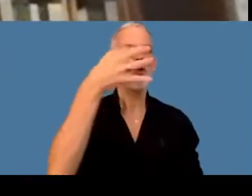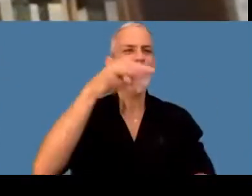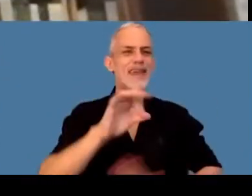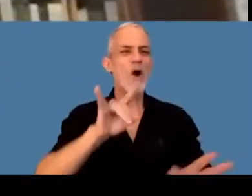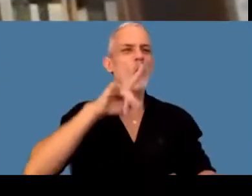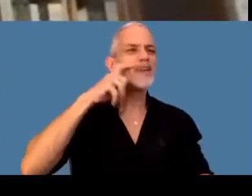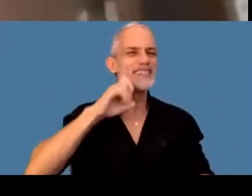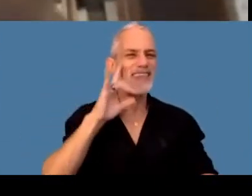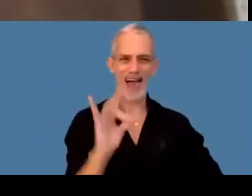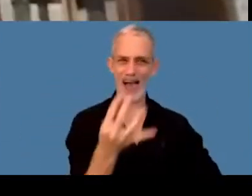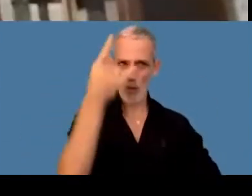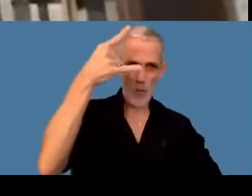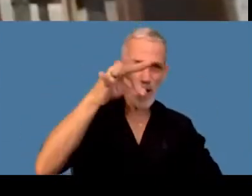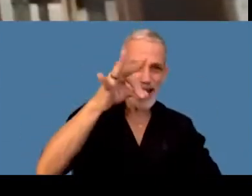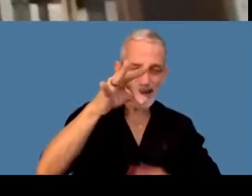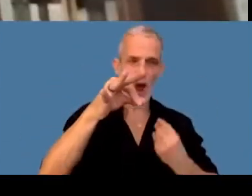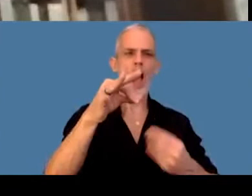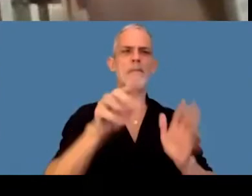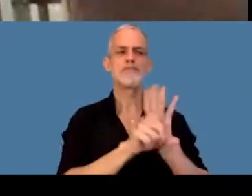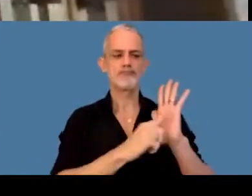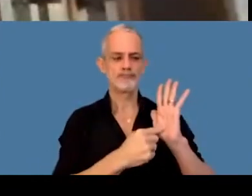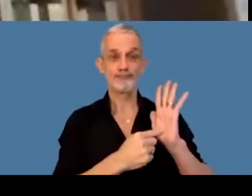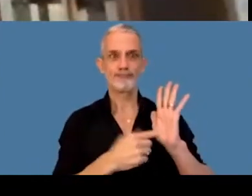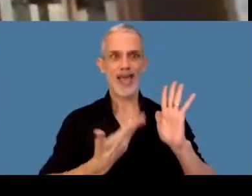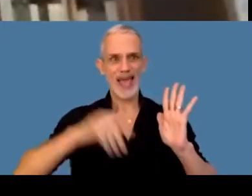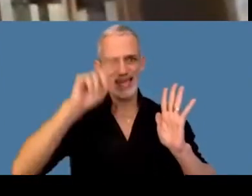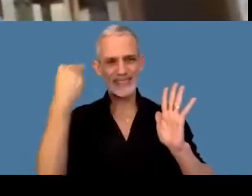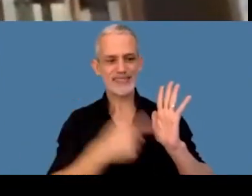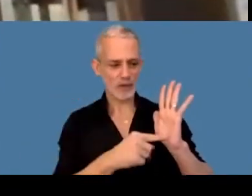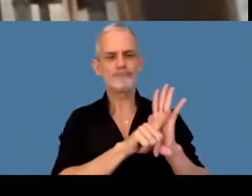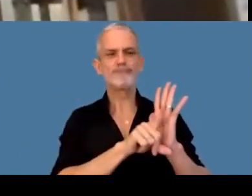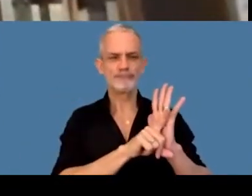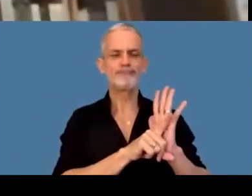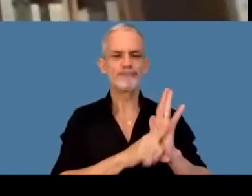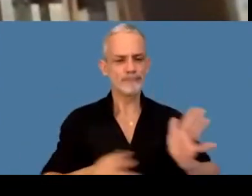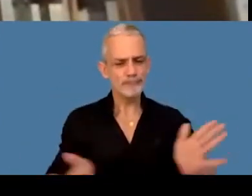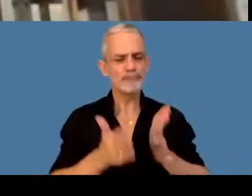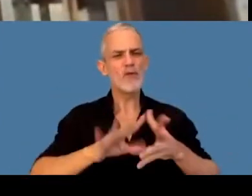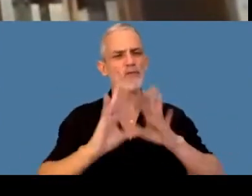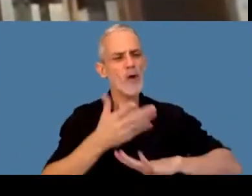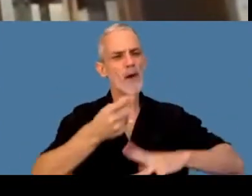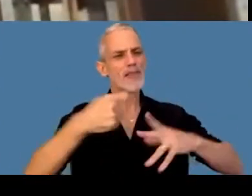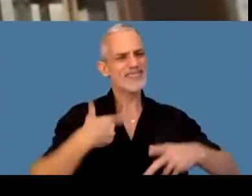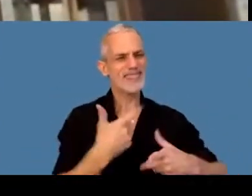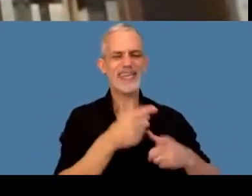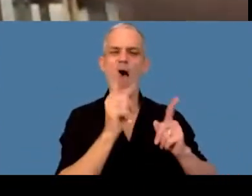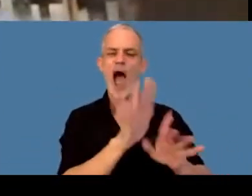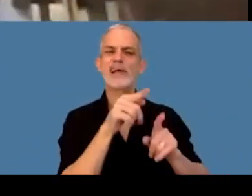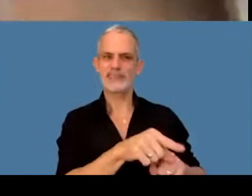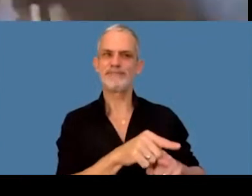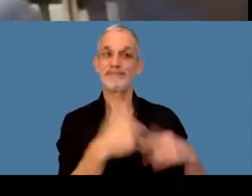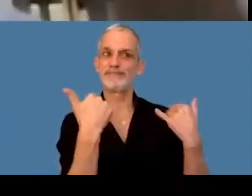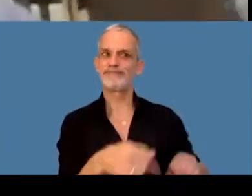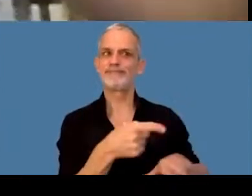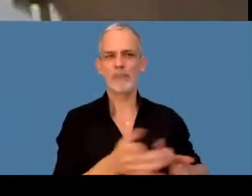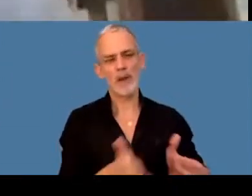promocionada, porque en la legislación estatal se promueve cierta forma de organización sindical. Y no me digan,